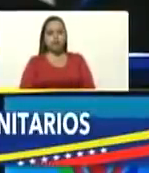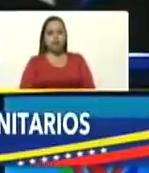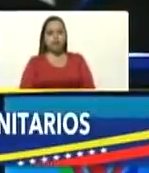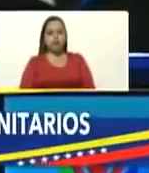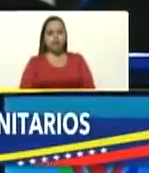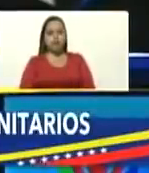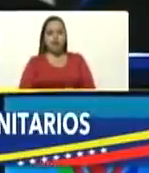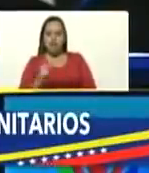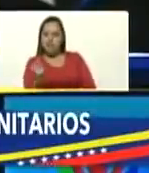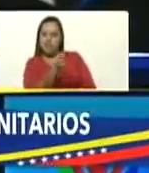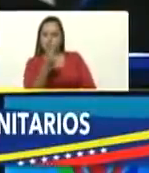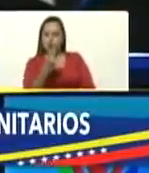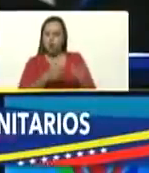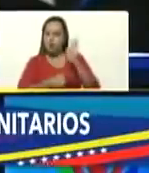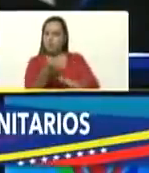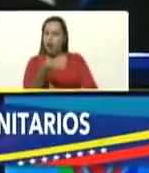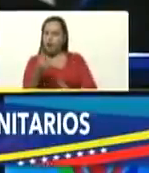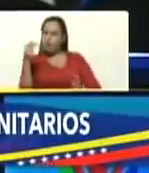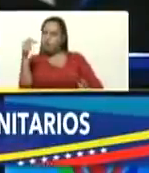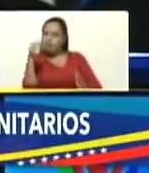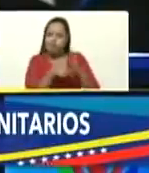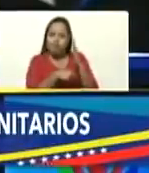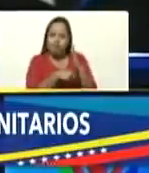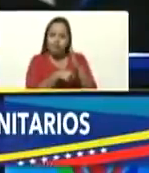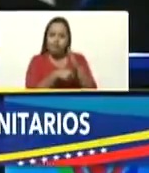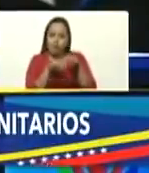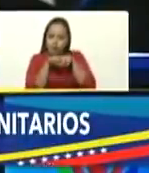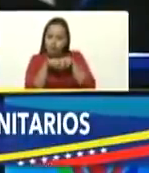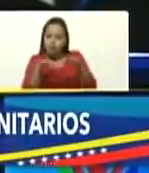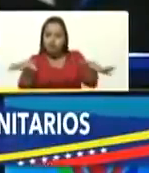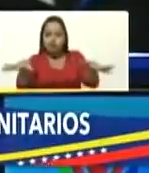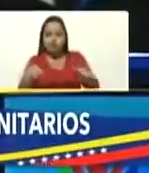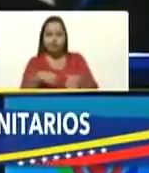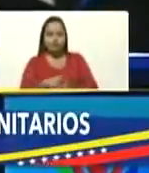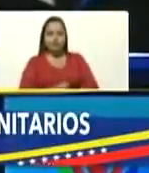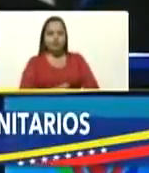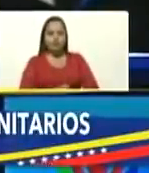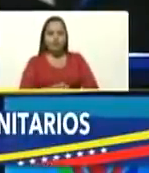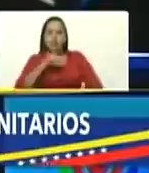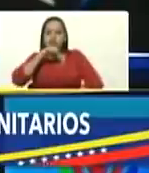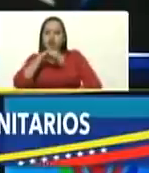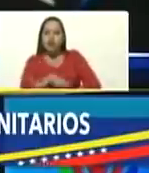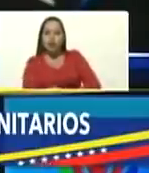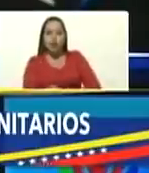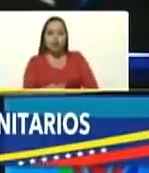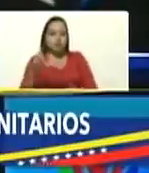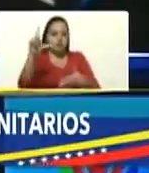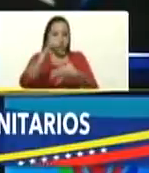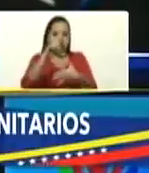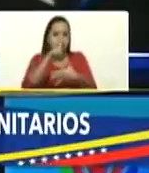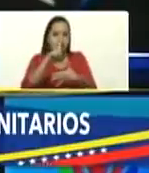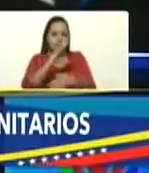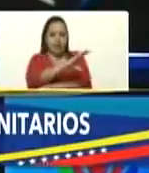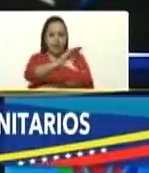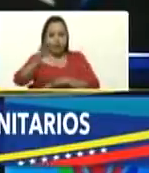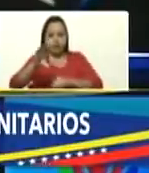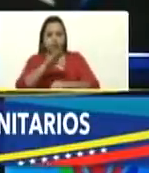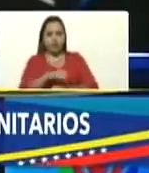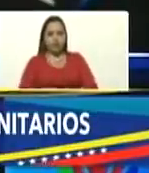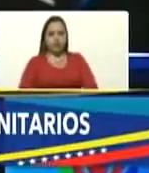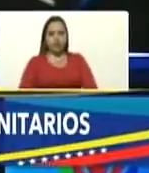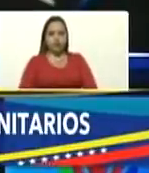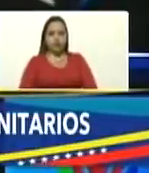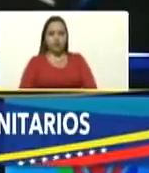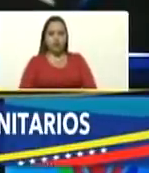Y el segundo más intenso y extenso en la historia de América Latina y el Caribe, el